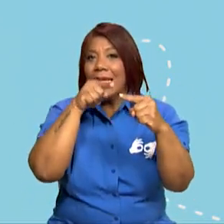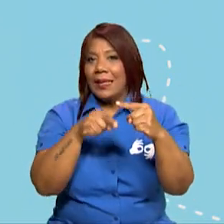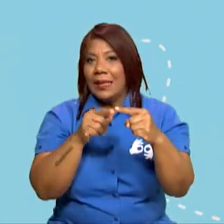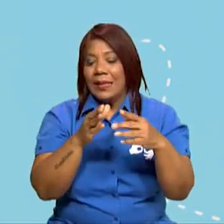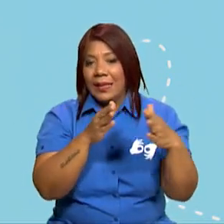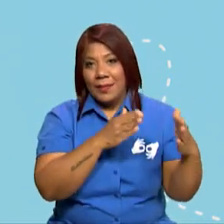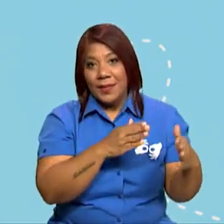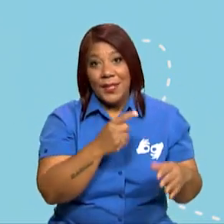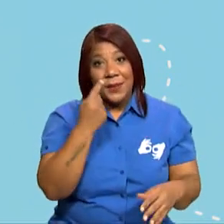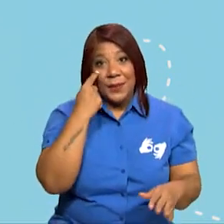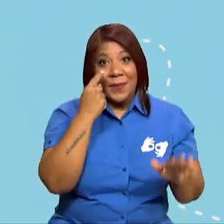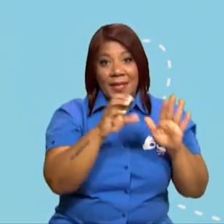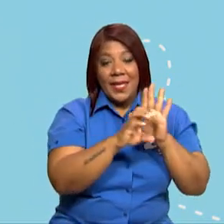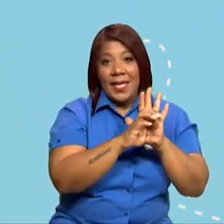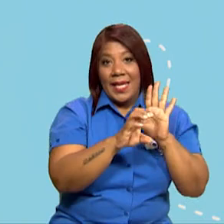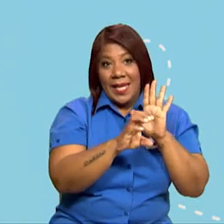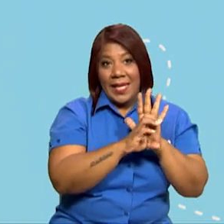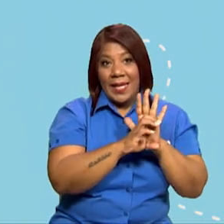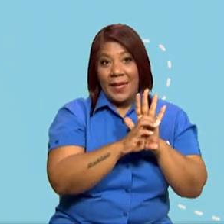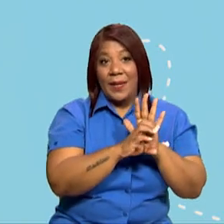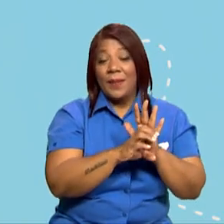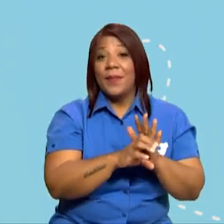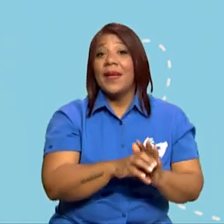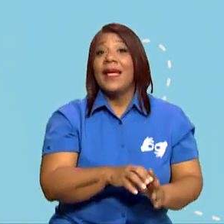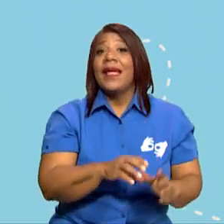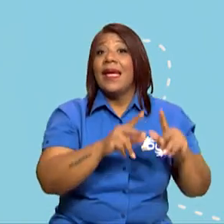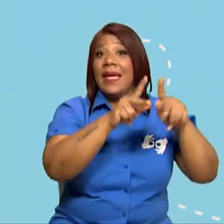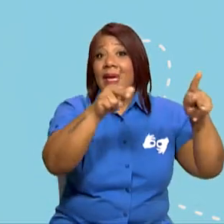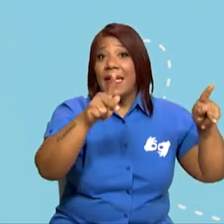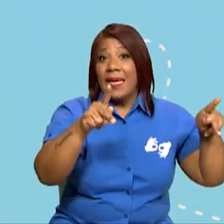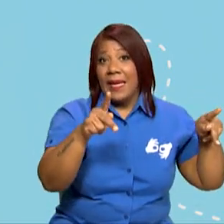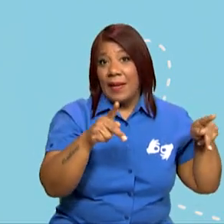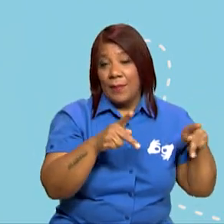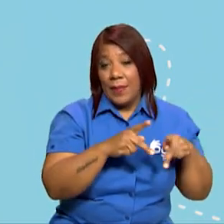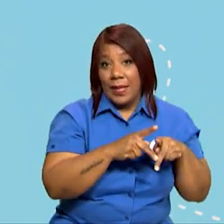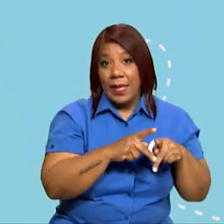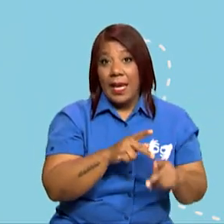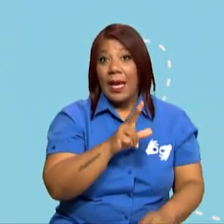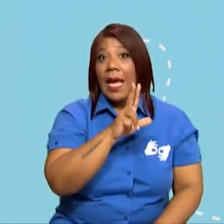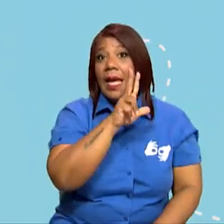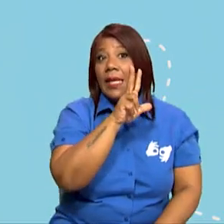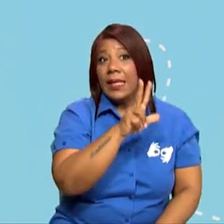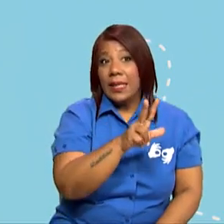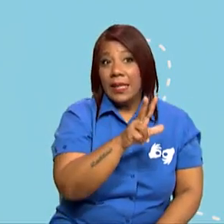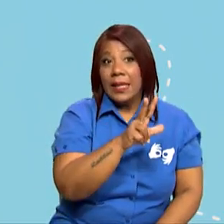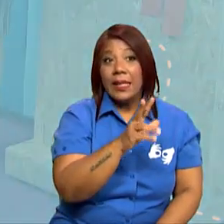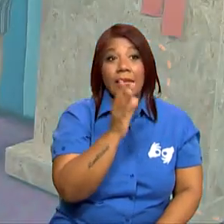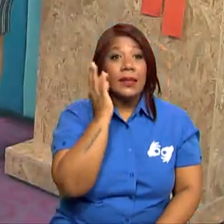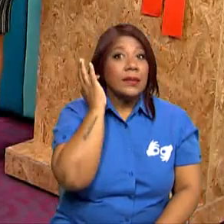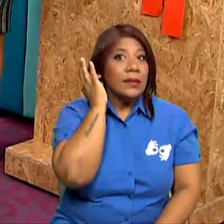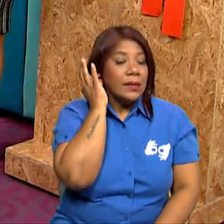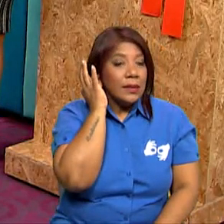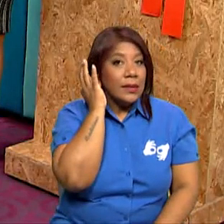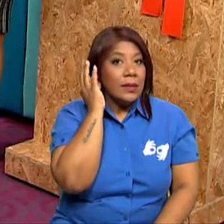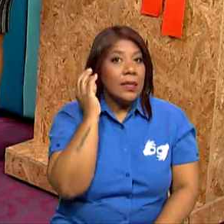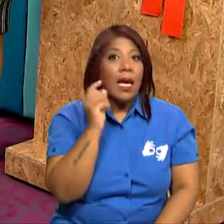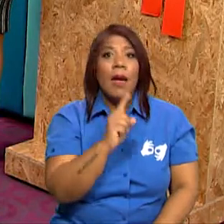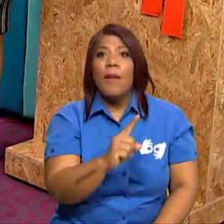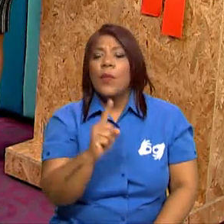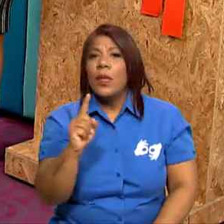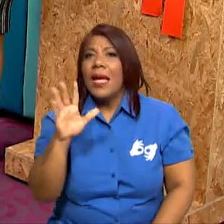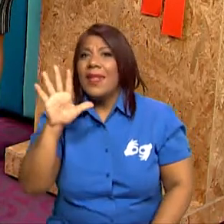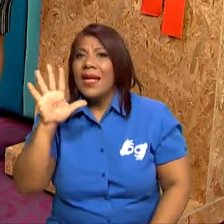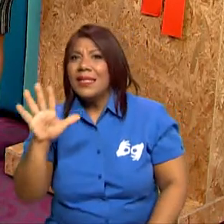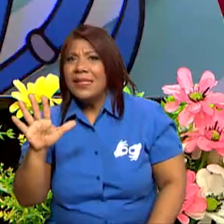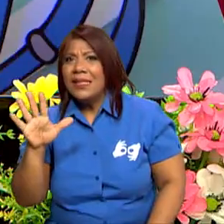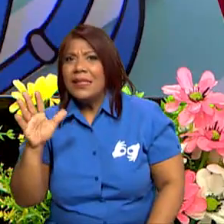hay 3 niñas por cada 5 niños. Sí. ¿Tú recuerdas cómo podemos representar eso, Floppy? ¡Ay!